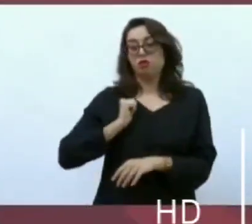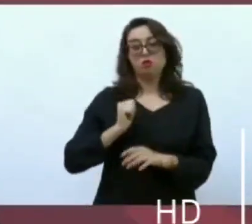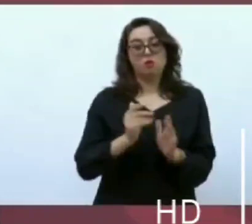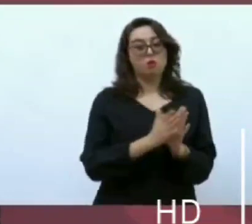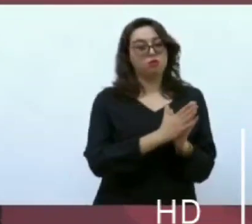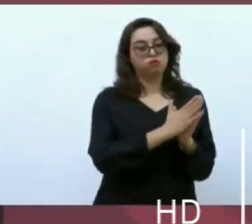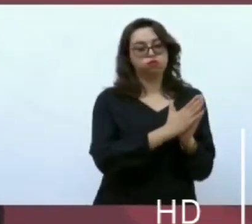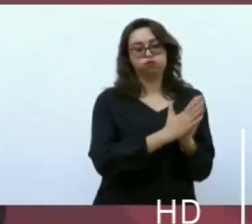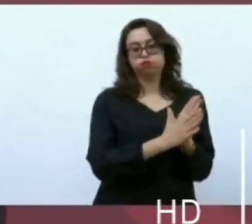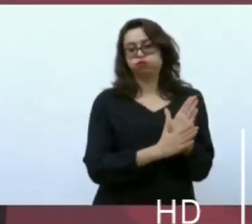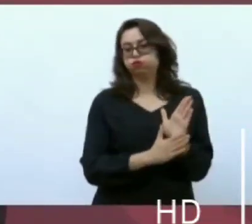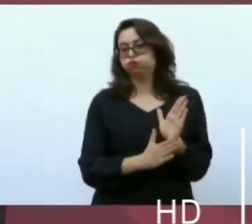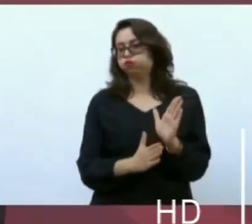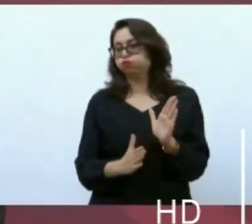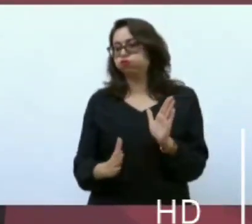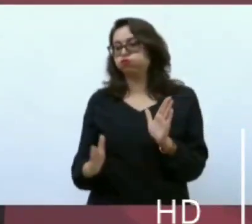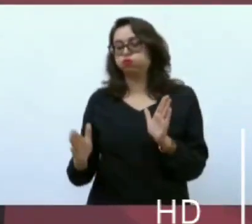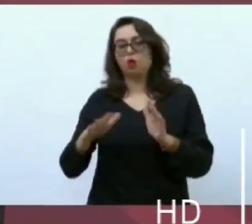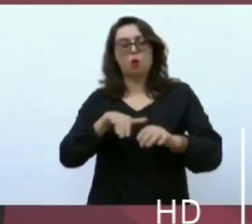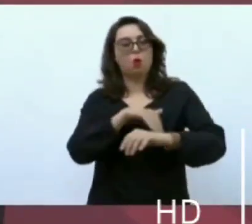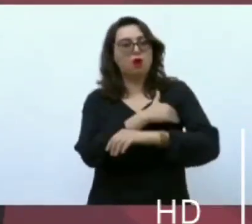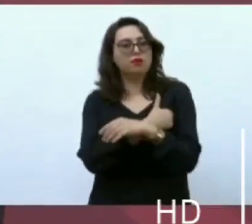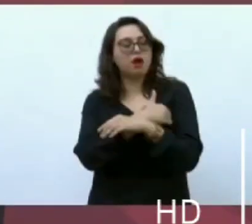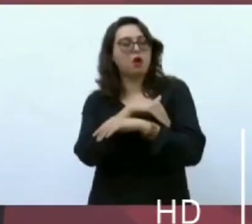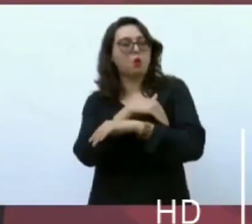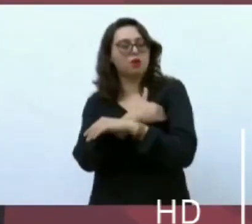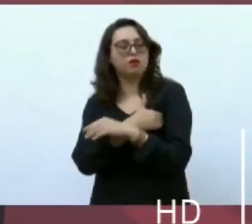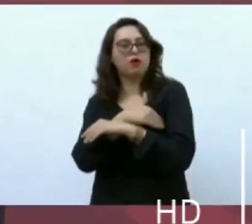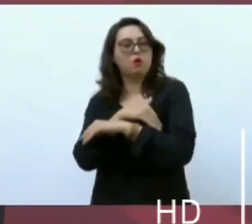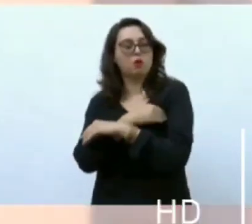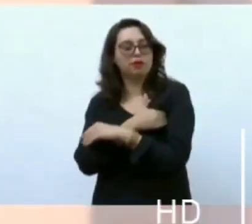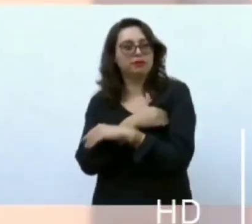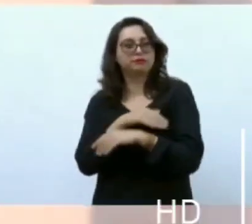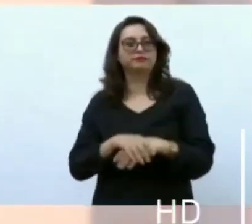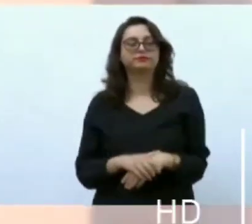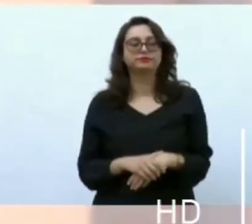Por su parte, el Archivo General Agrario